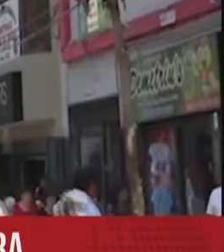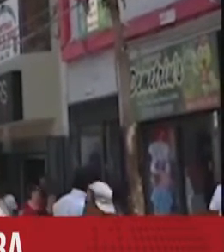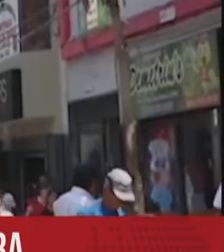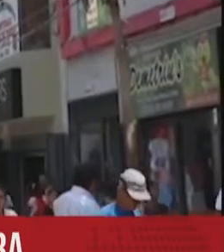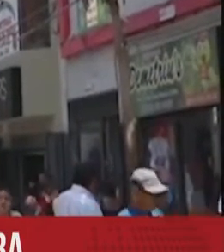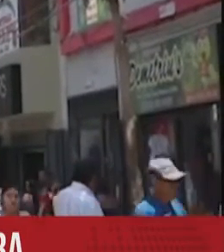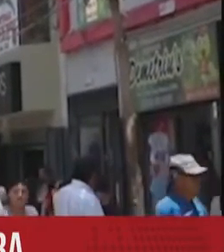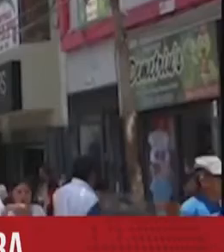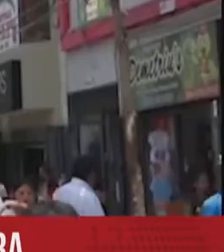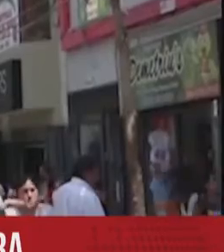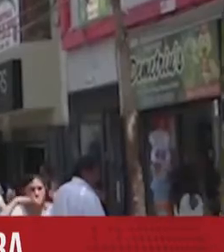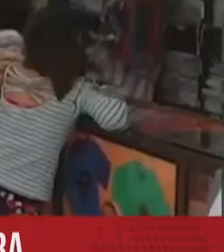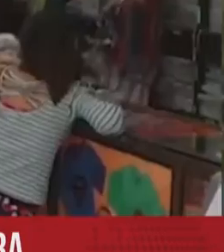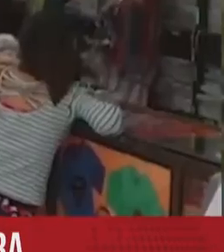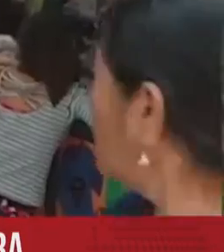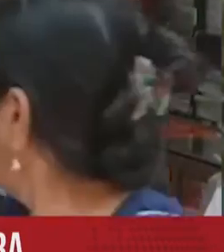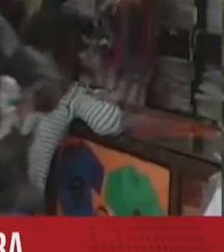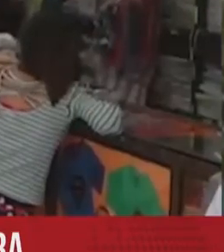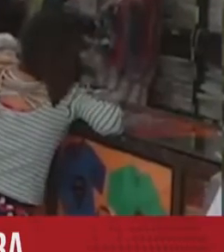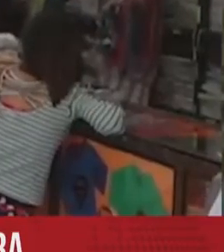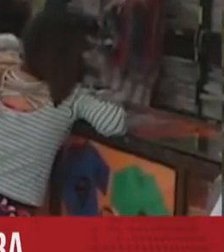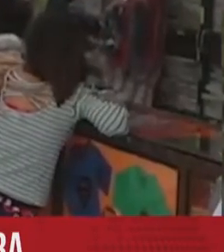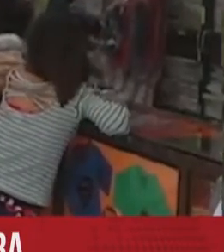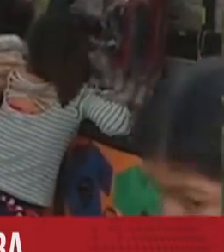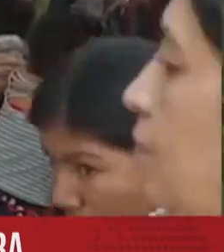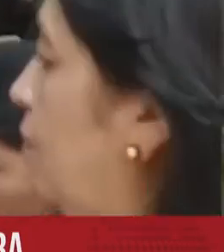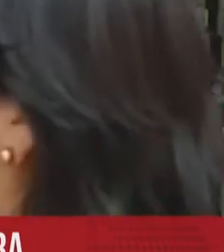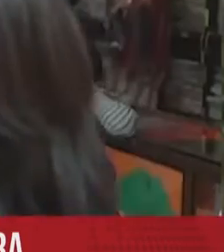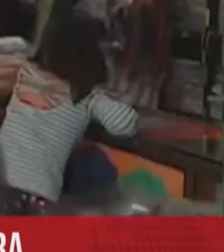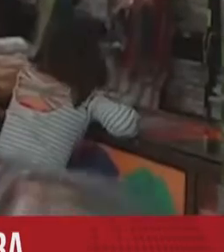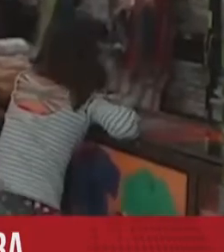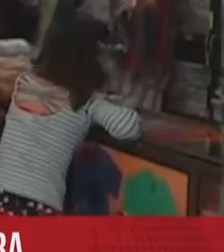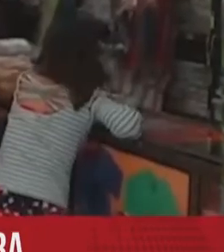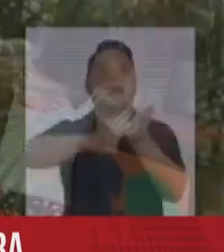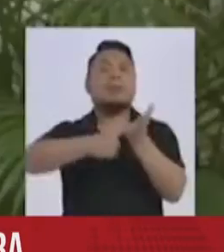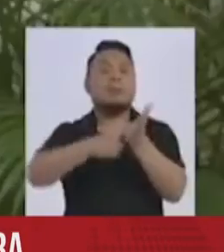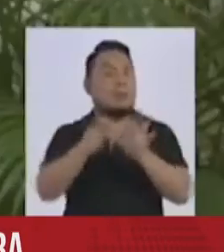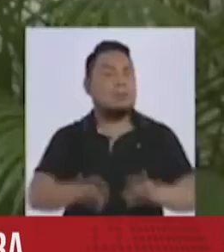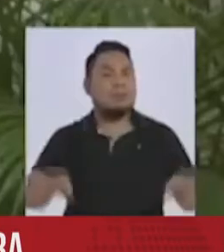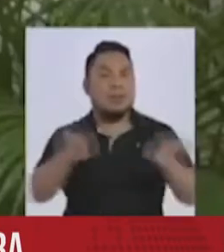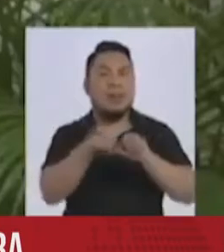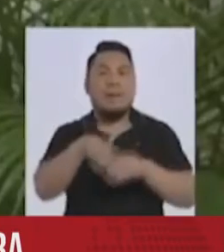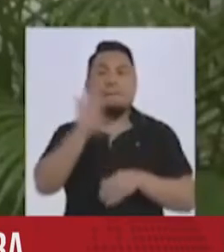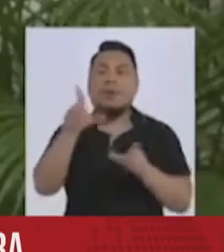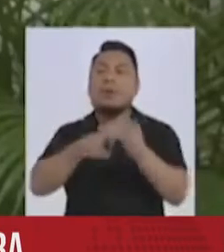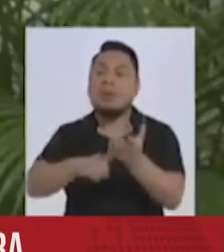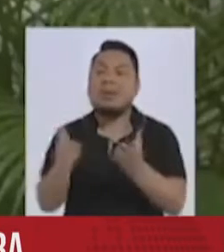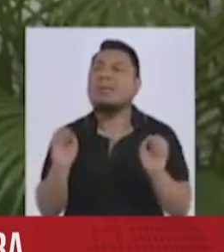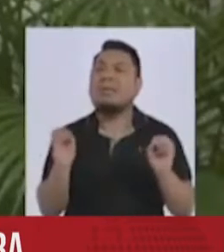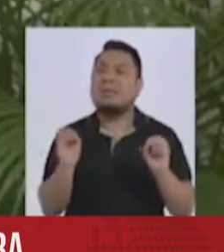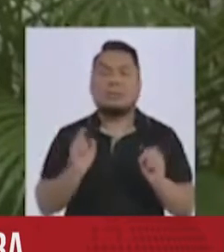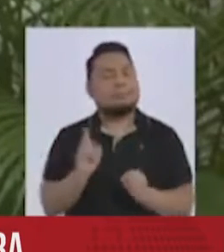bancaria, pero evitando la aglomeración. Y llevar DNI. Sin DNI no van a poder cobrar. Y si yo digo no, yo